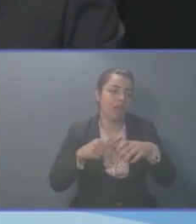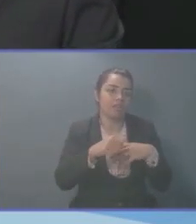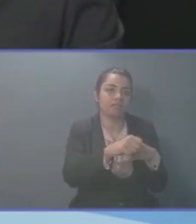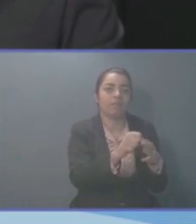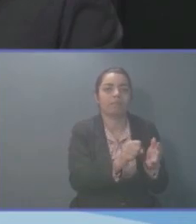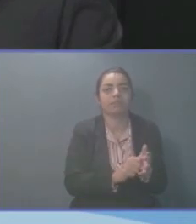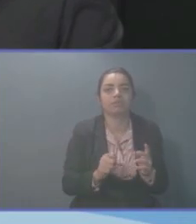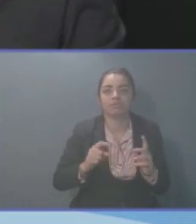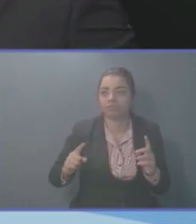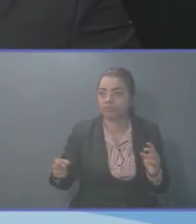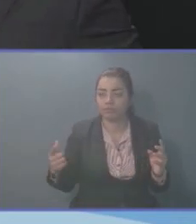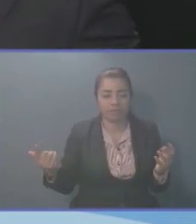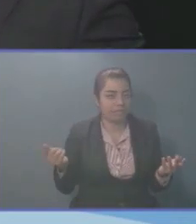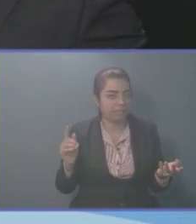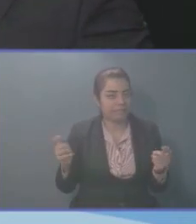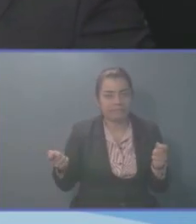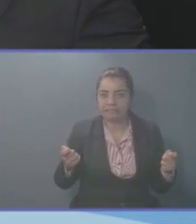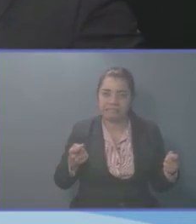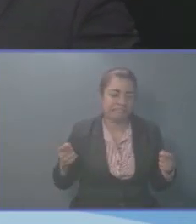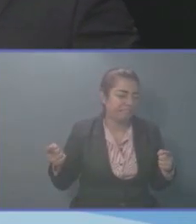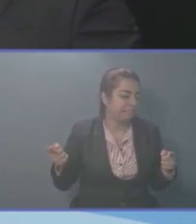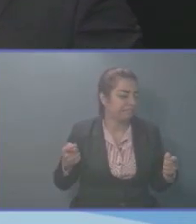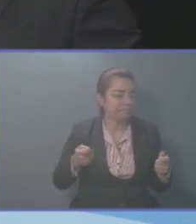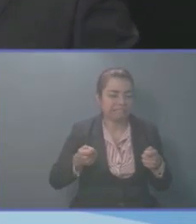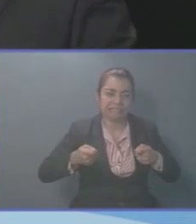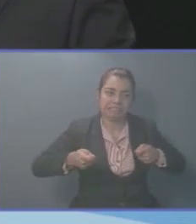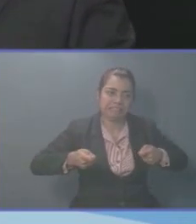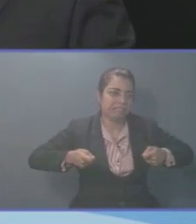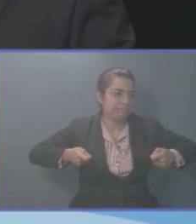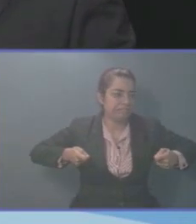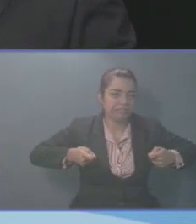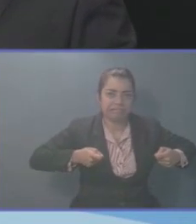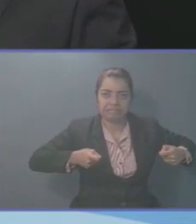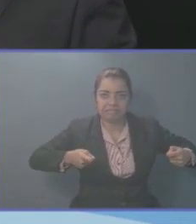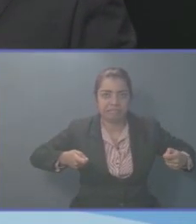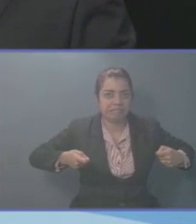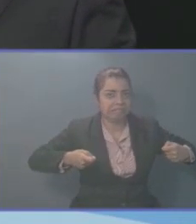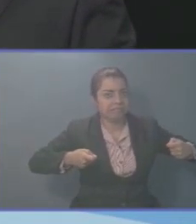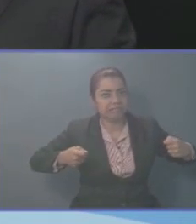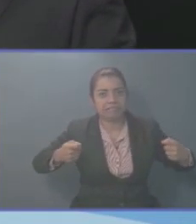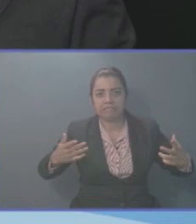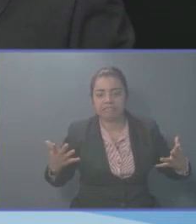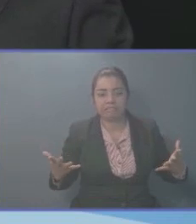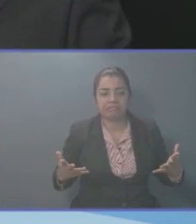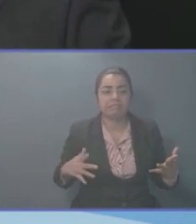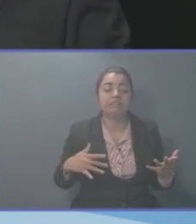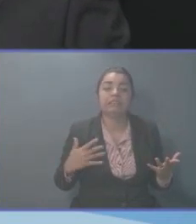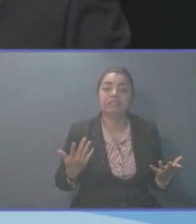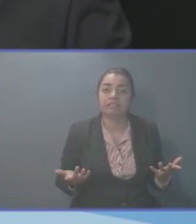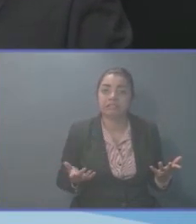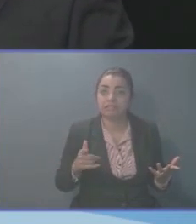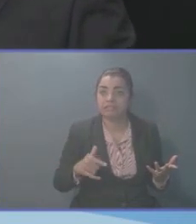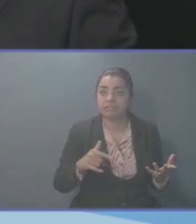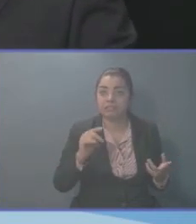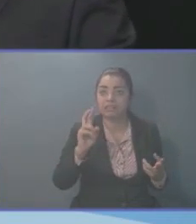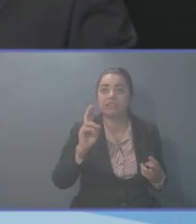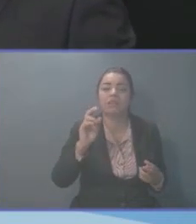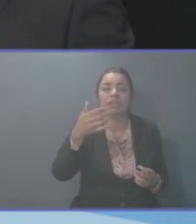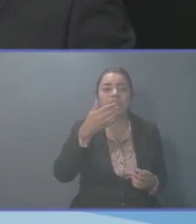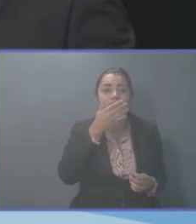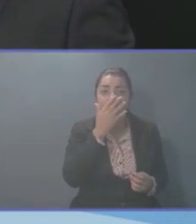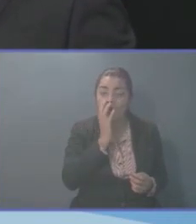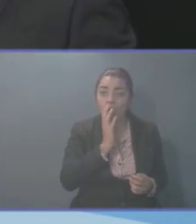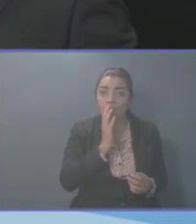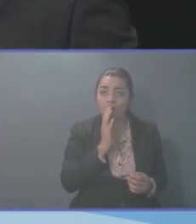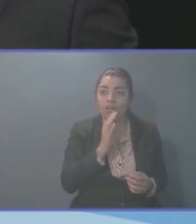palestra el presidente de la República, siempre ha estado. Pero con la emergencia del agua, creo que se